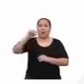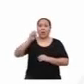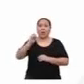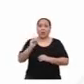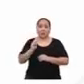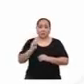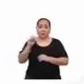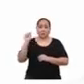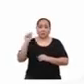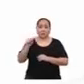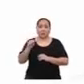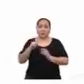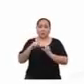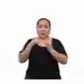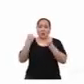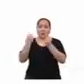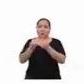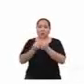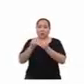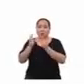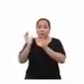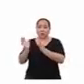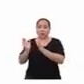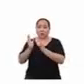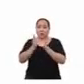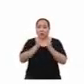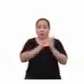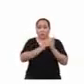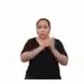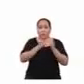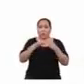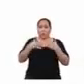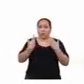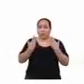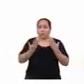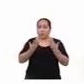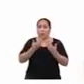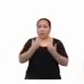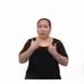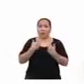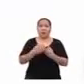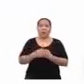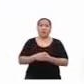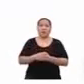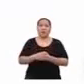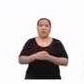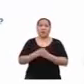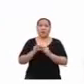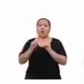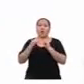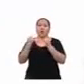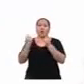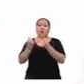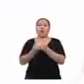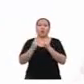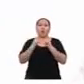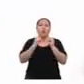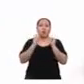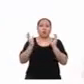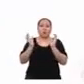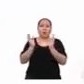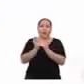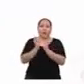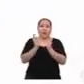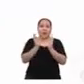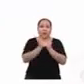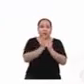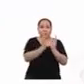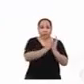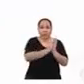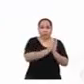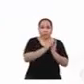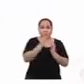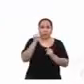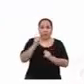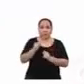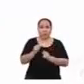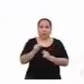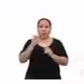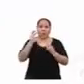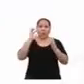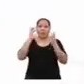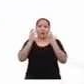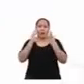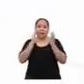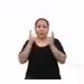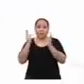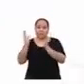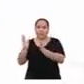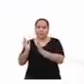variable. De este grupo de valores que puede tomar la variable, armaremos grupos más pequeños, de tal manera que sean similares